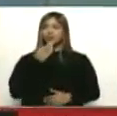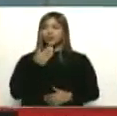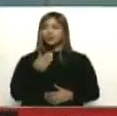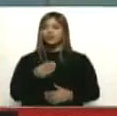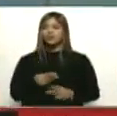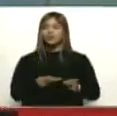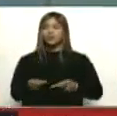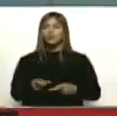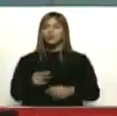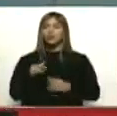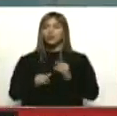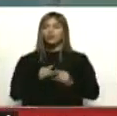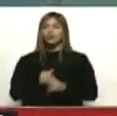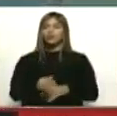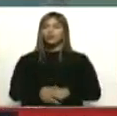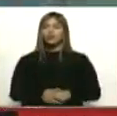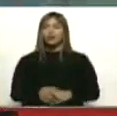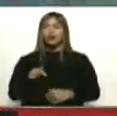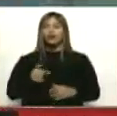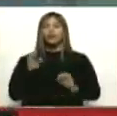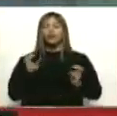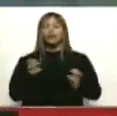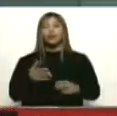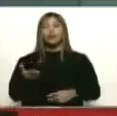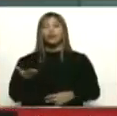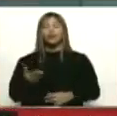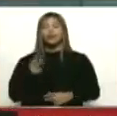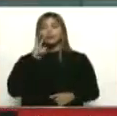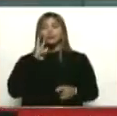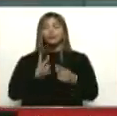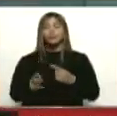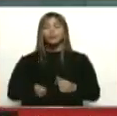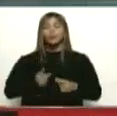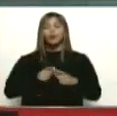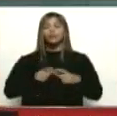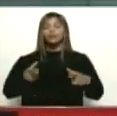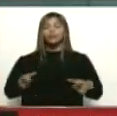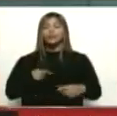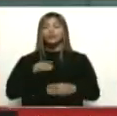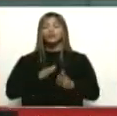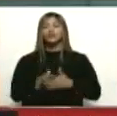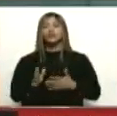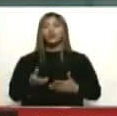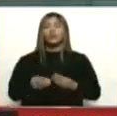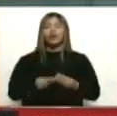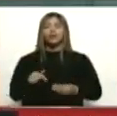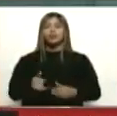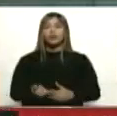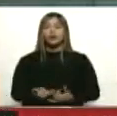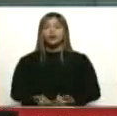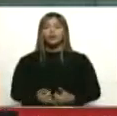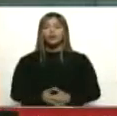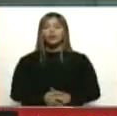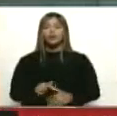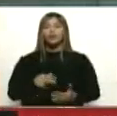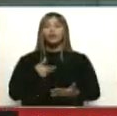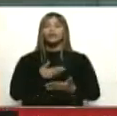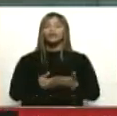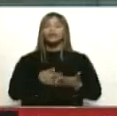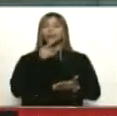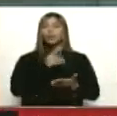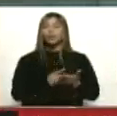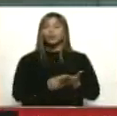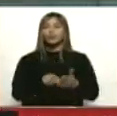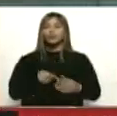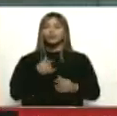invitación. Internacionalista, bien importante este tema, poder tener una visión más amplia, ¿no?, de la situación que se está presentando con este decreto que ha sido